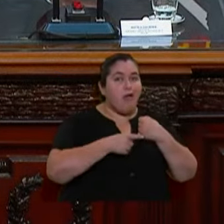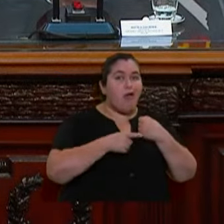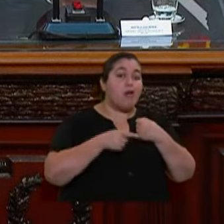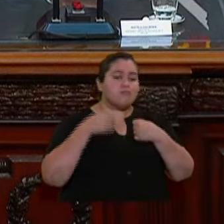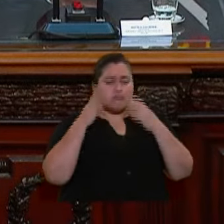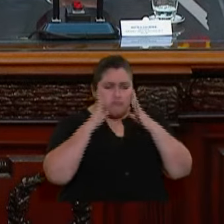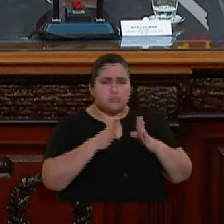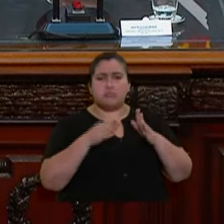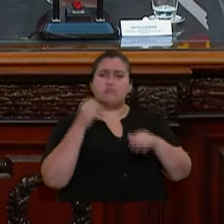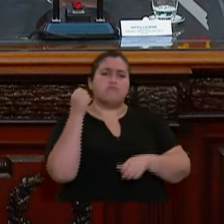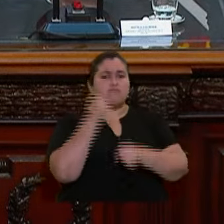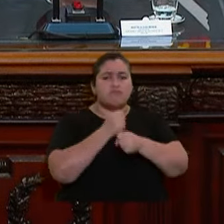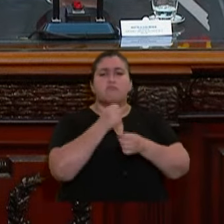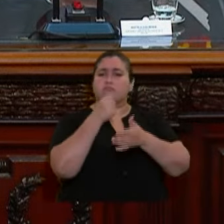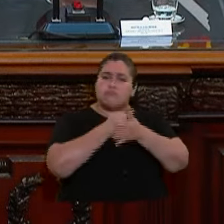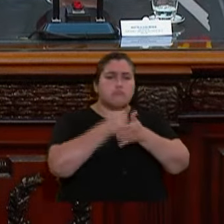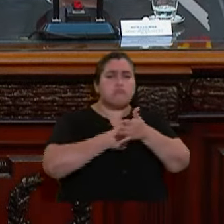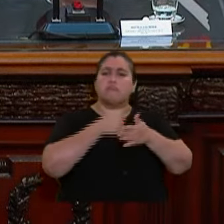cambio.